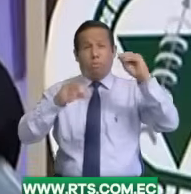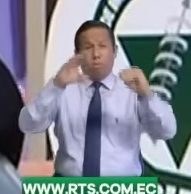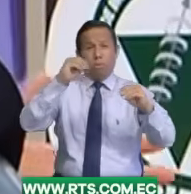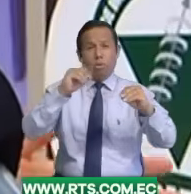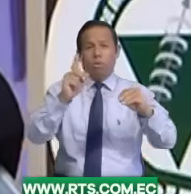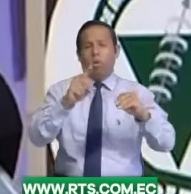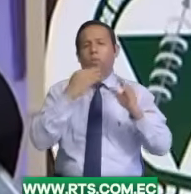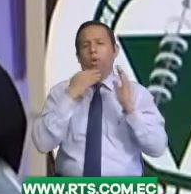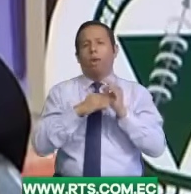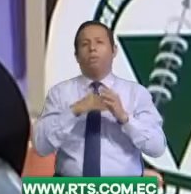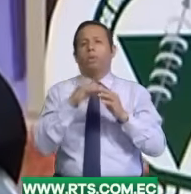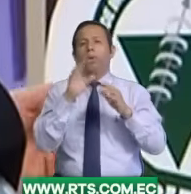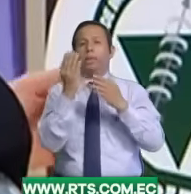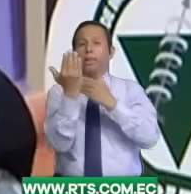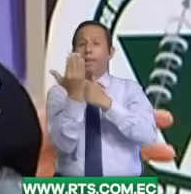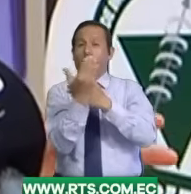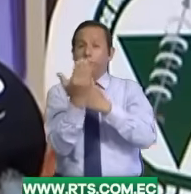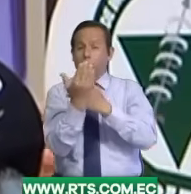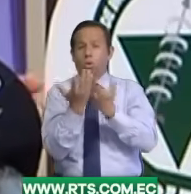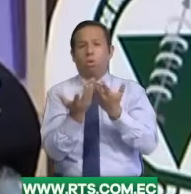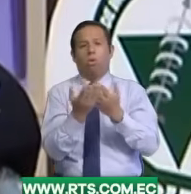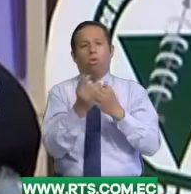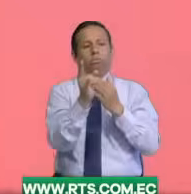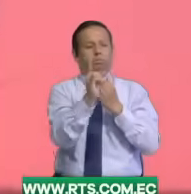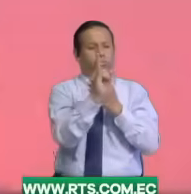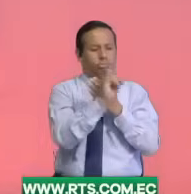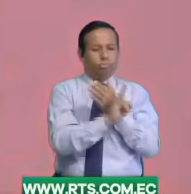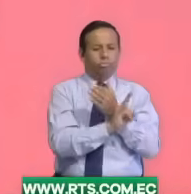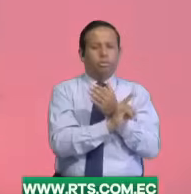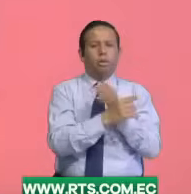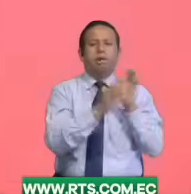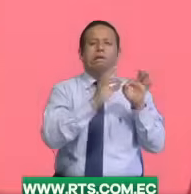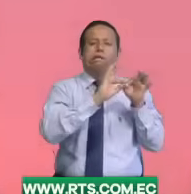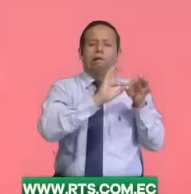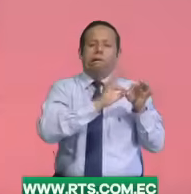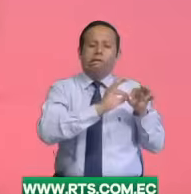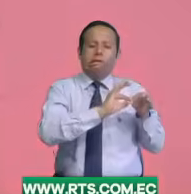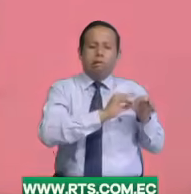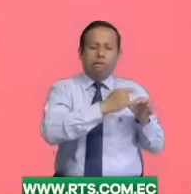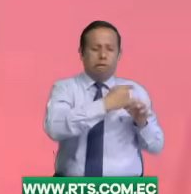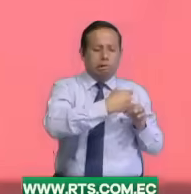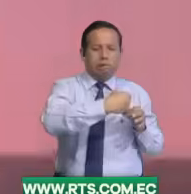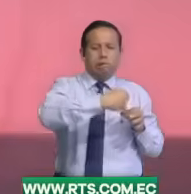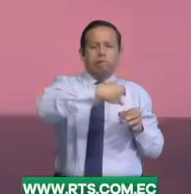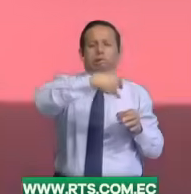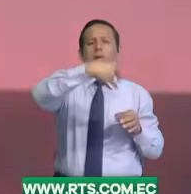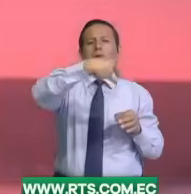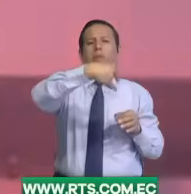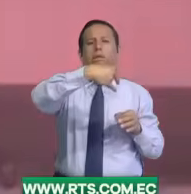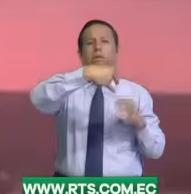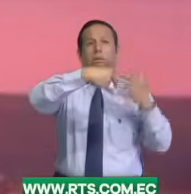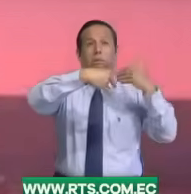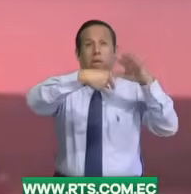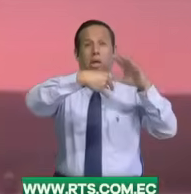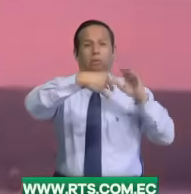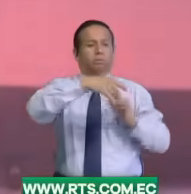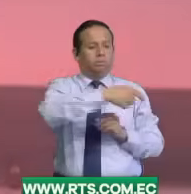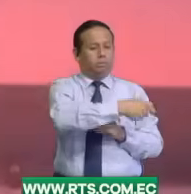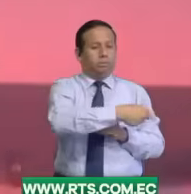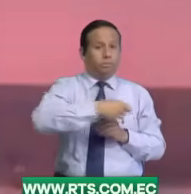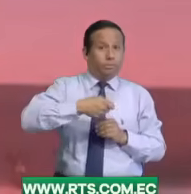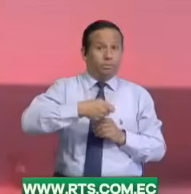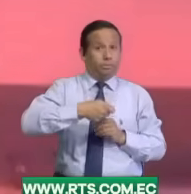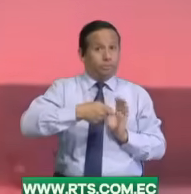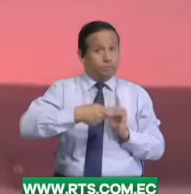el televisor o algo conectado y tienen una extensión improvisada. Vienen y se fue la energía, sí, desconectemos el